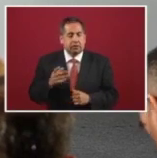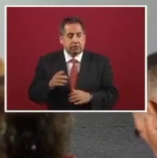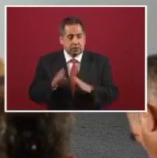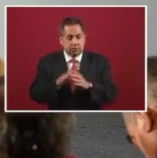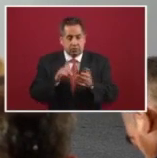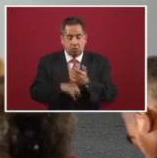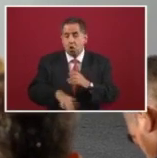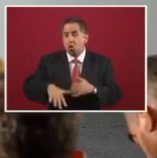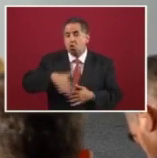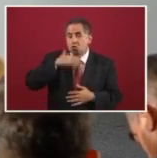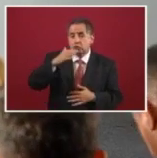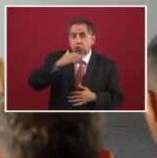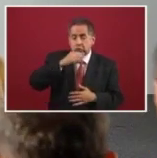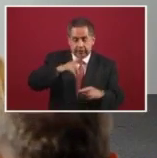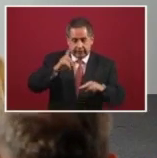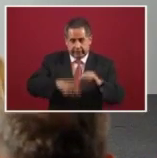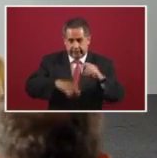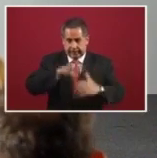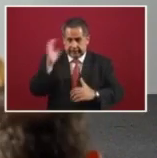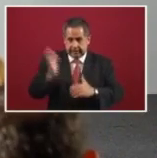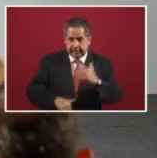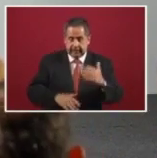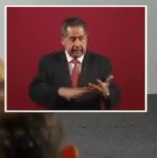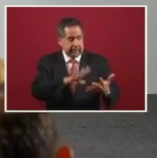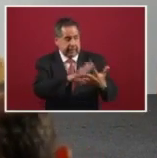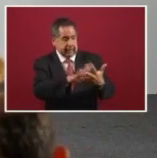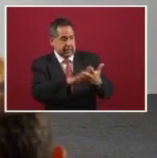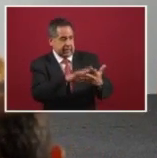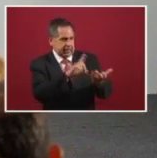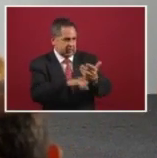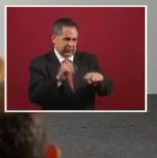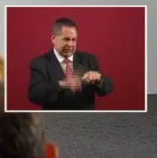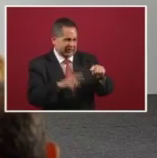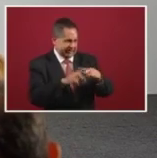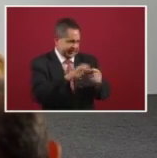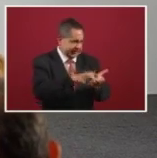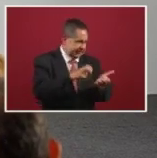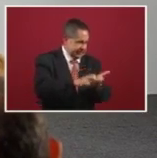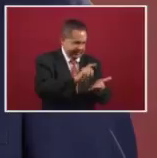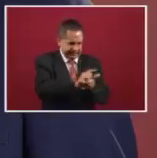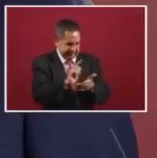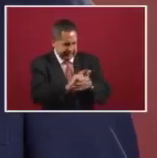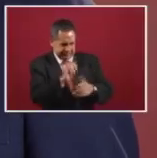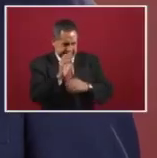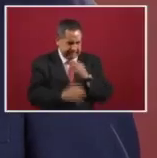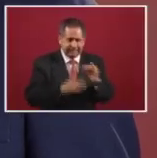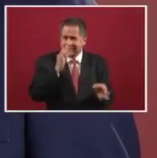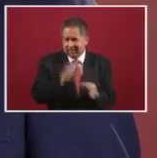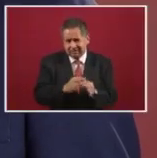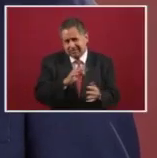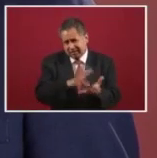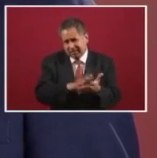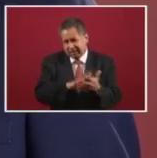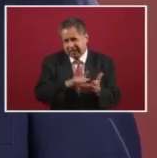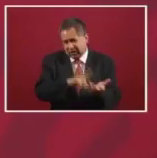acabar con la corrupción en los penales, en los reclusorios,